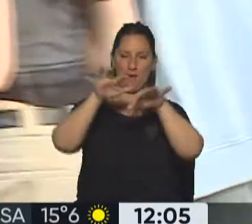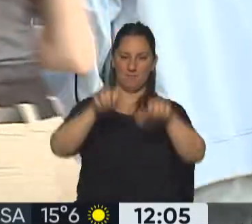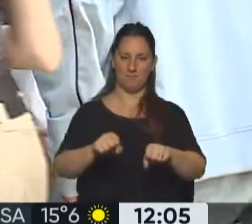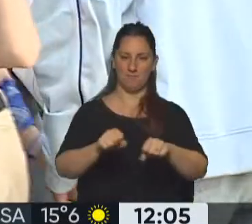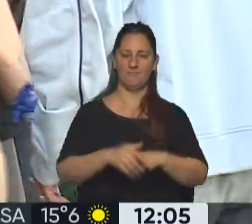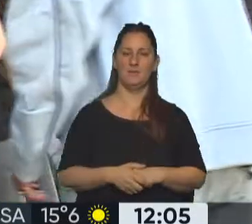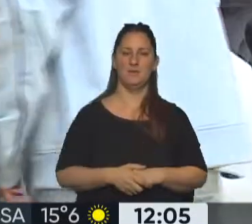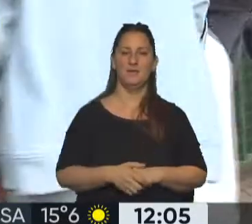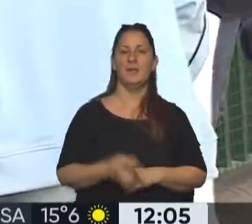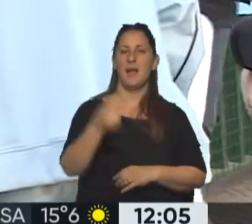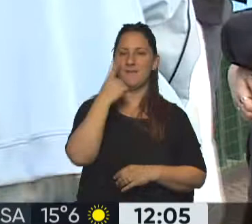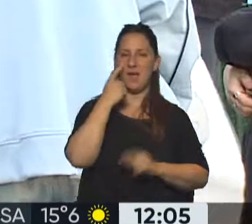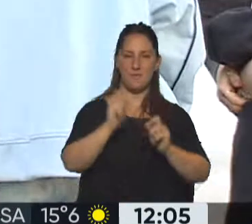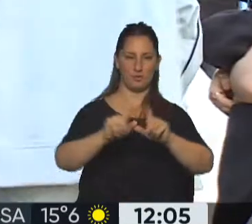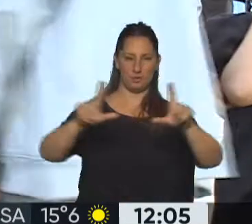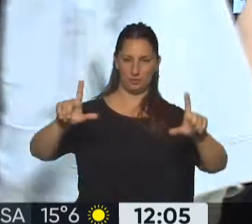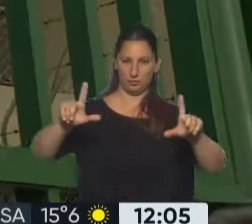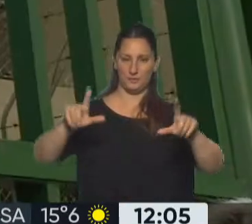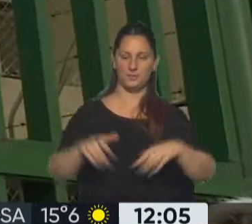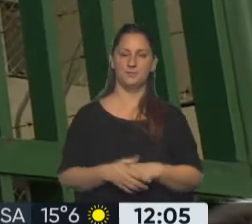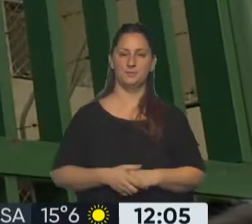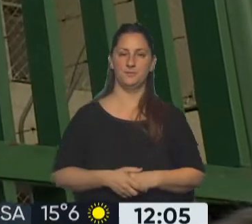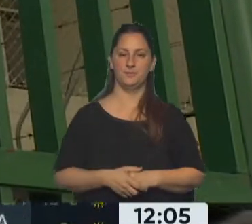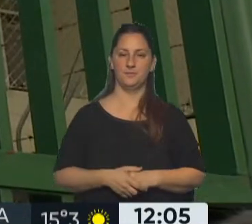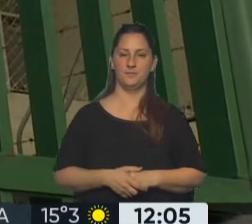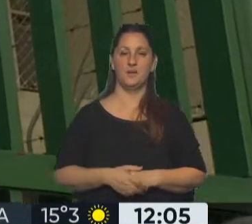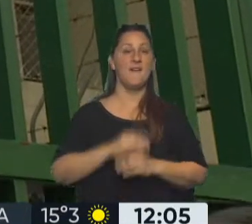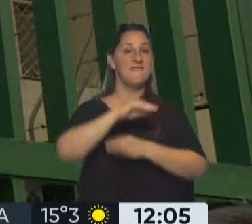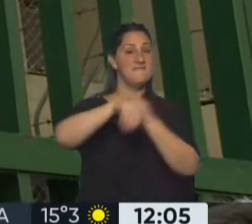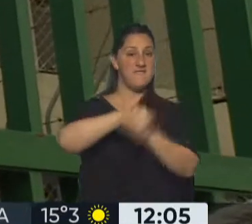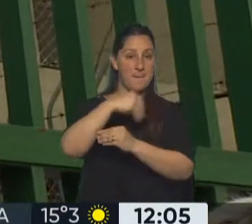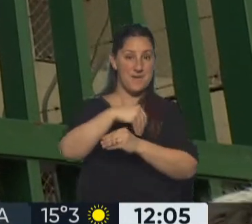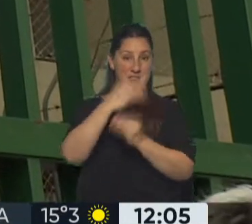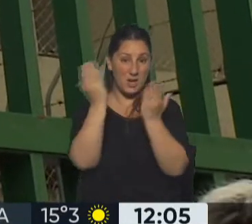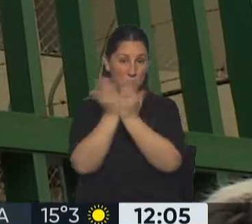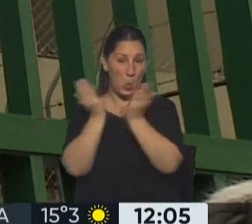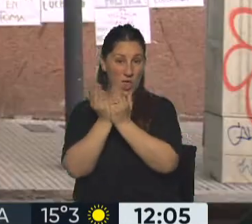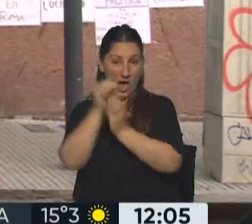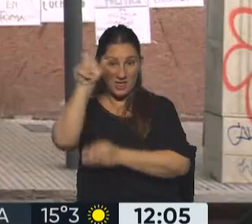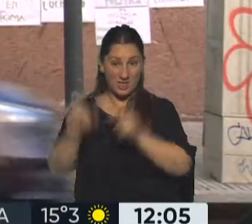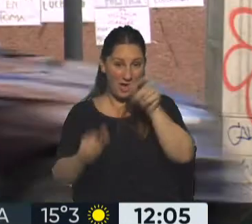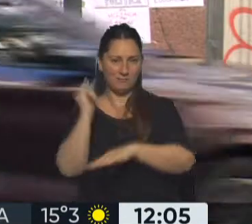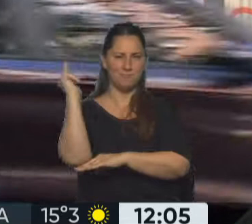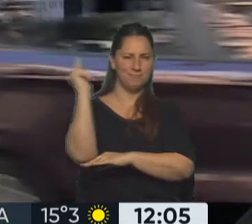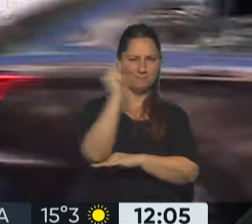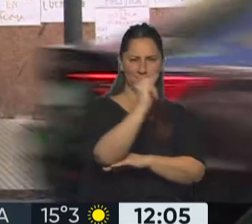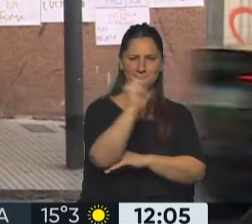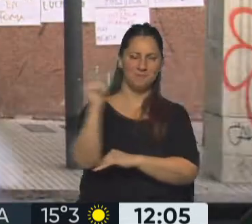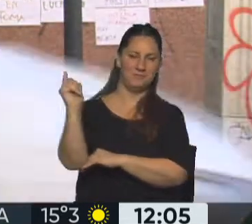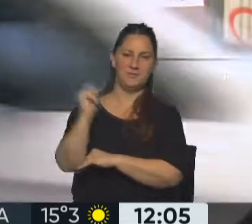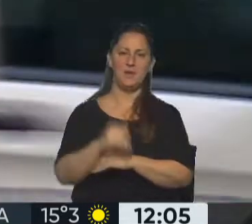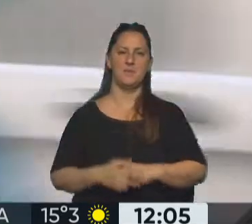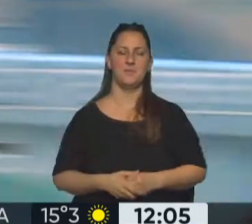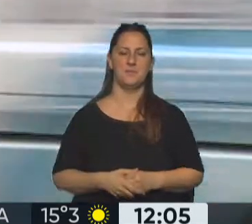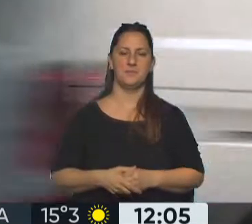veíamos recién una de las imágenes tomadas por una de las familias de estudiantes que están tomando un establecimiento educativo en